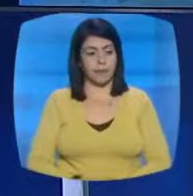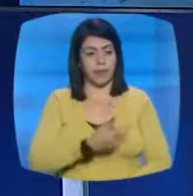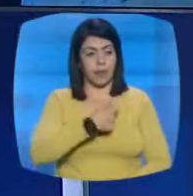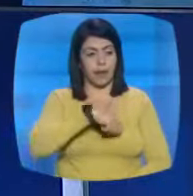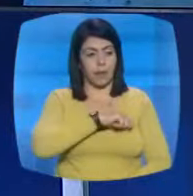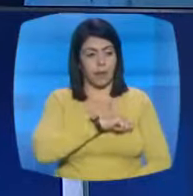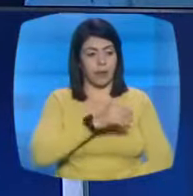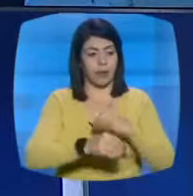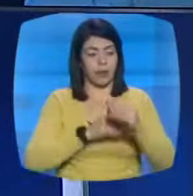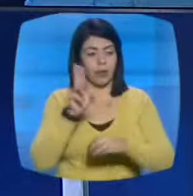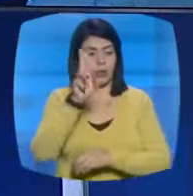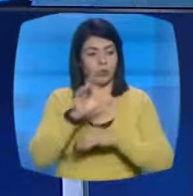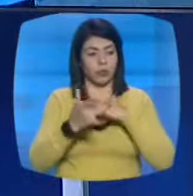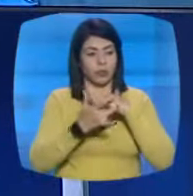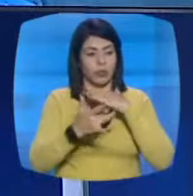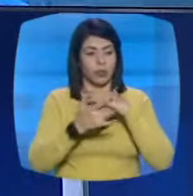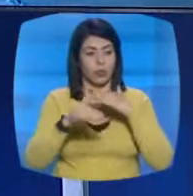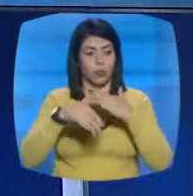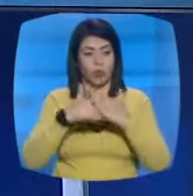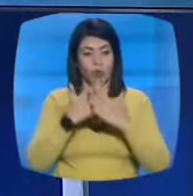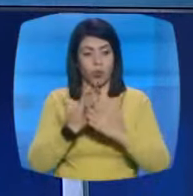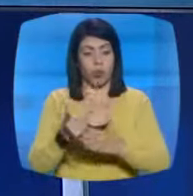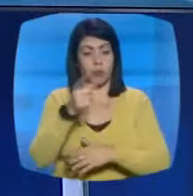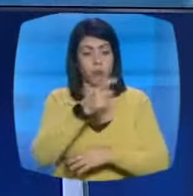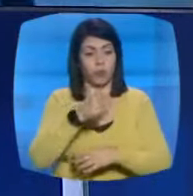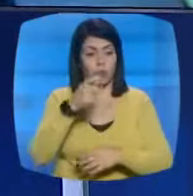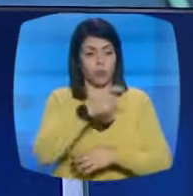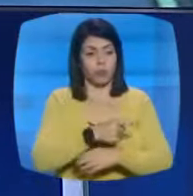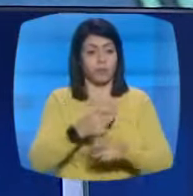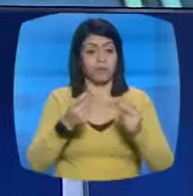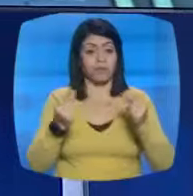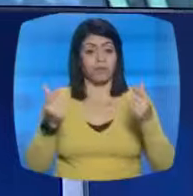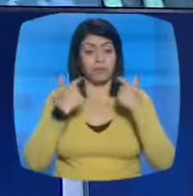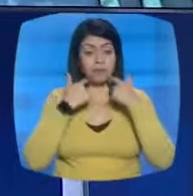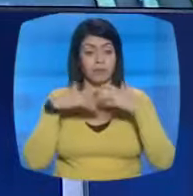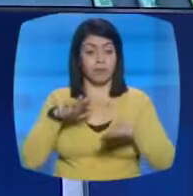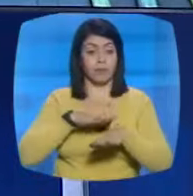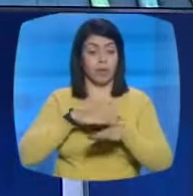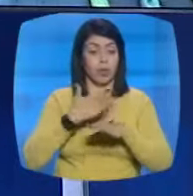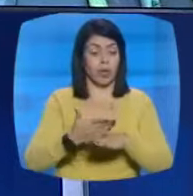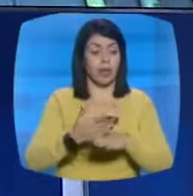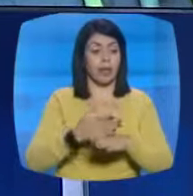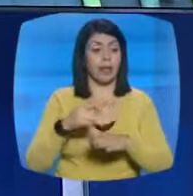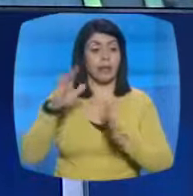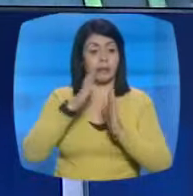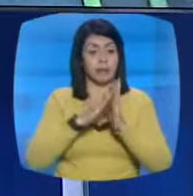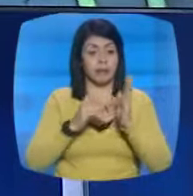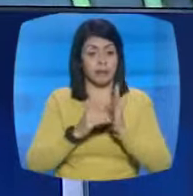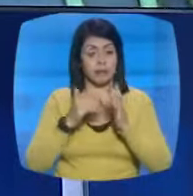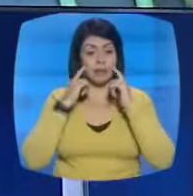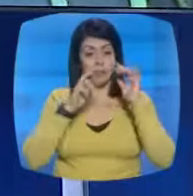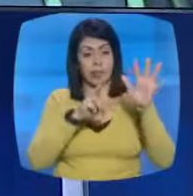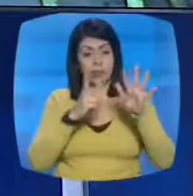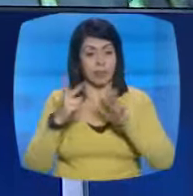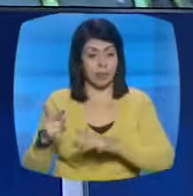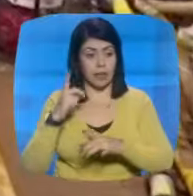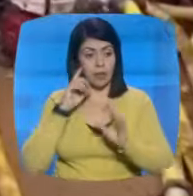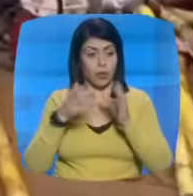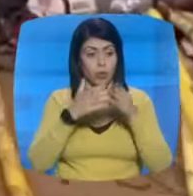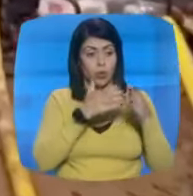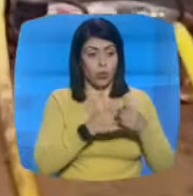España implementa el uso de tecnologías modernas para la búsqueda de desaparecidos tras el paso de la Dana. 17 agencias espaciales y